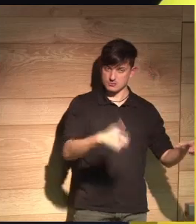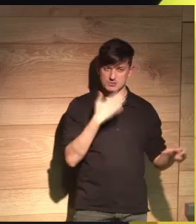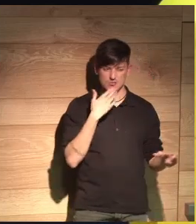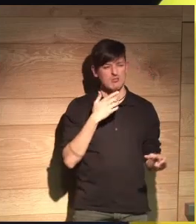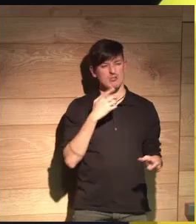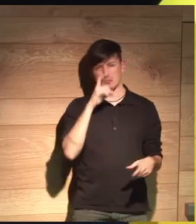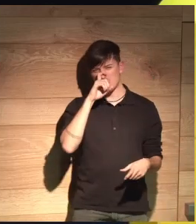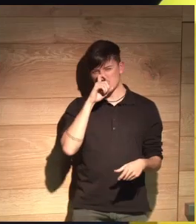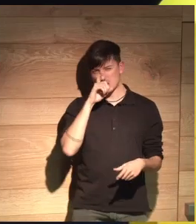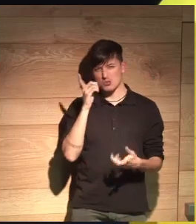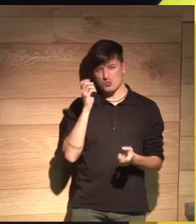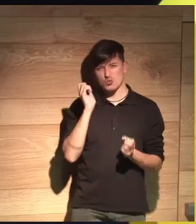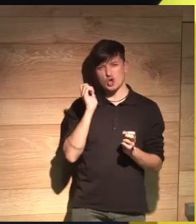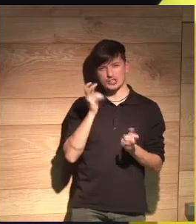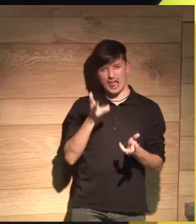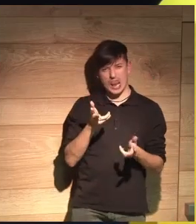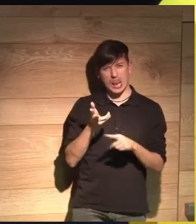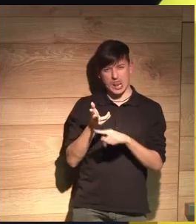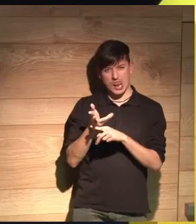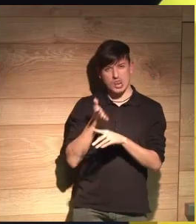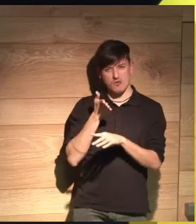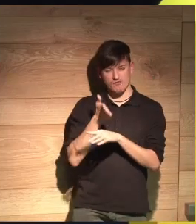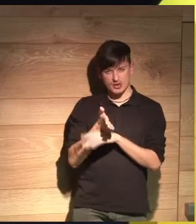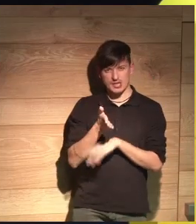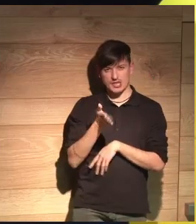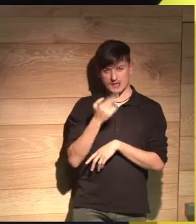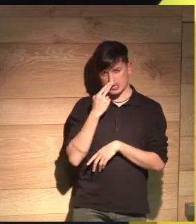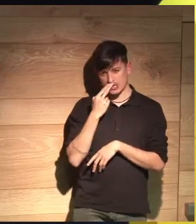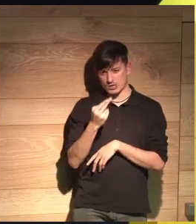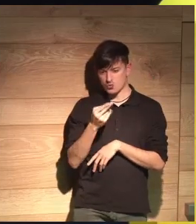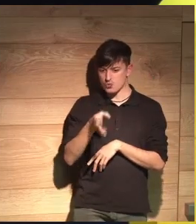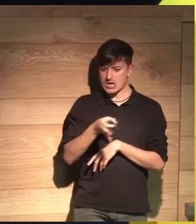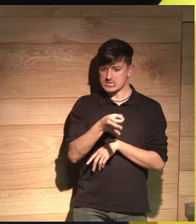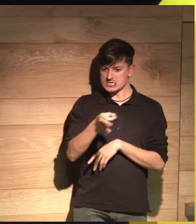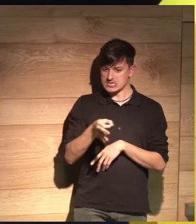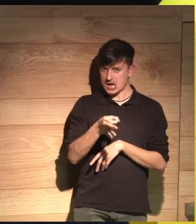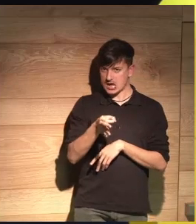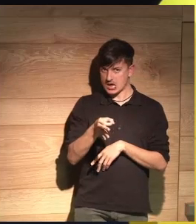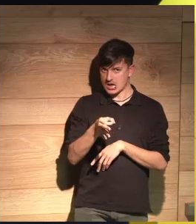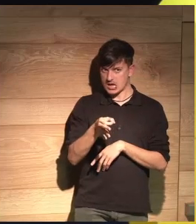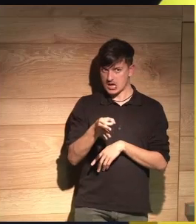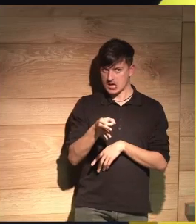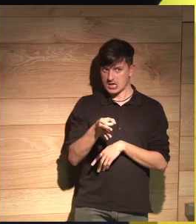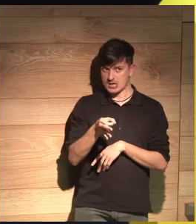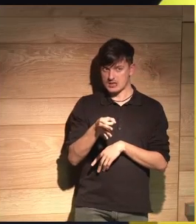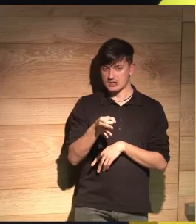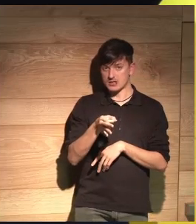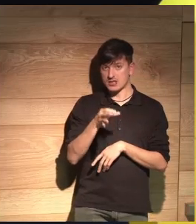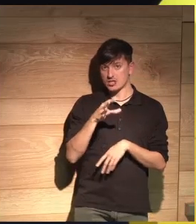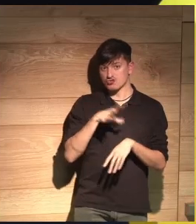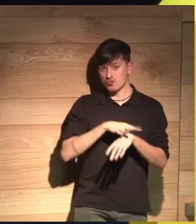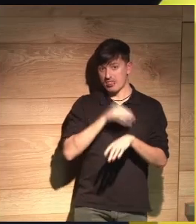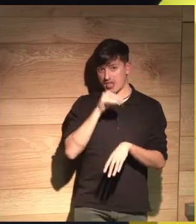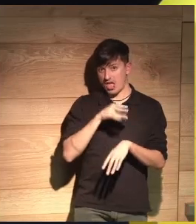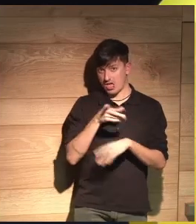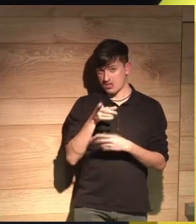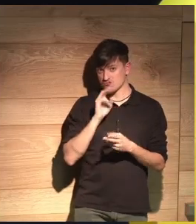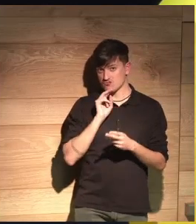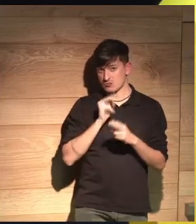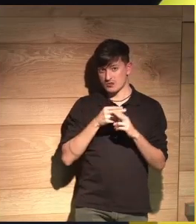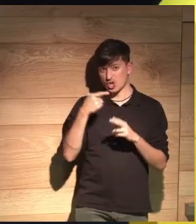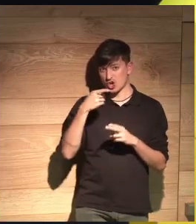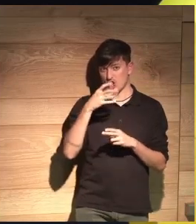fue en un pequeño una comunidad donde fue en una parte una isla de especial que se llama gotland en ese